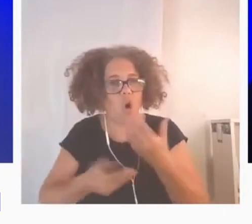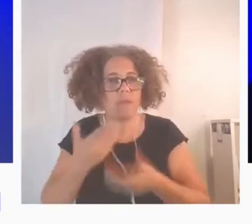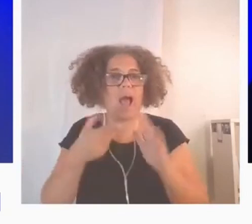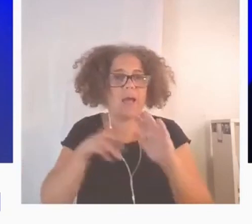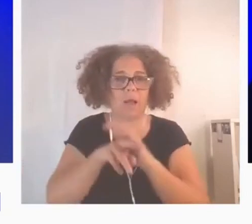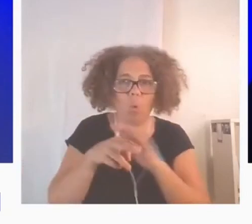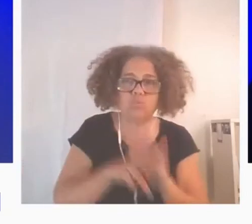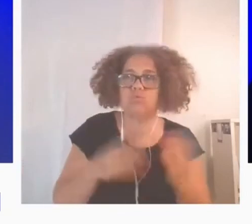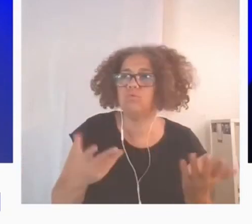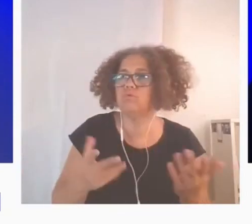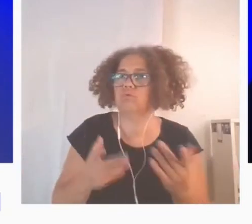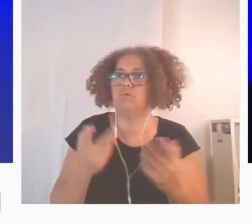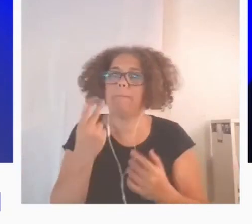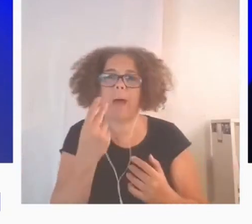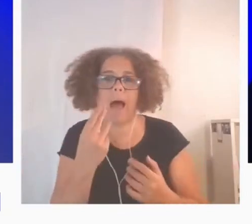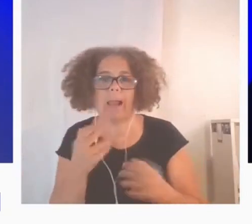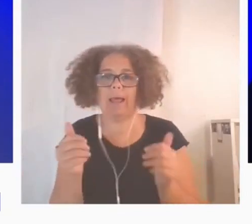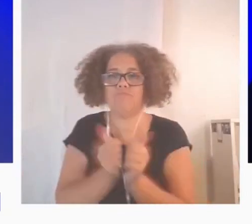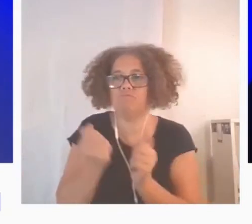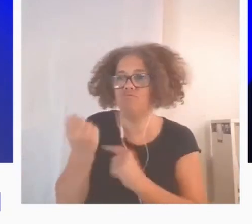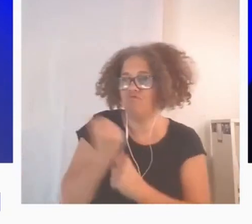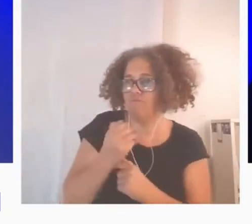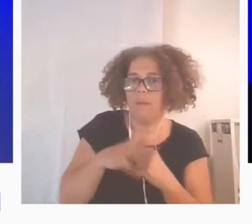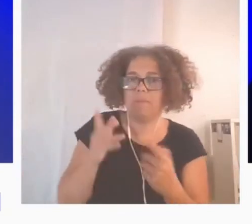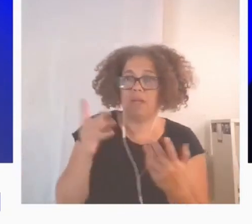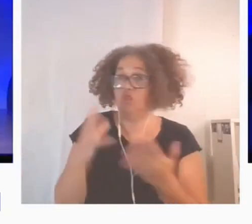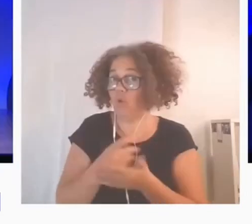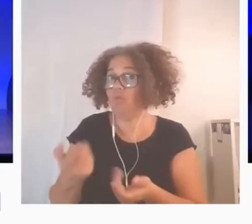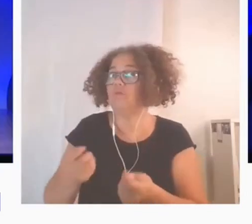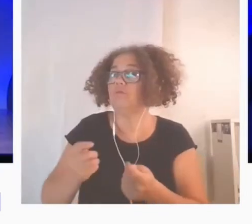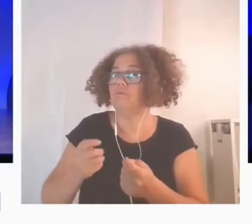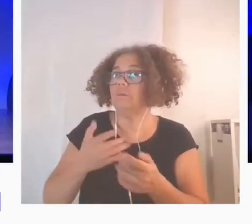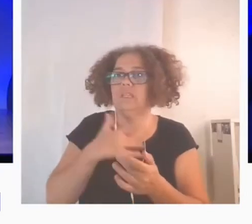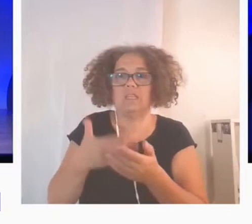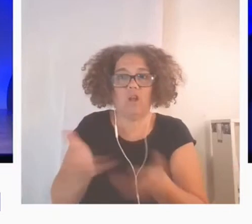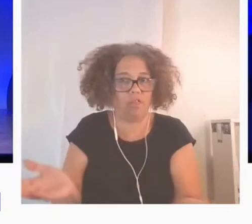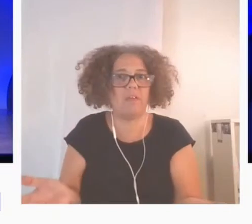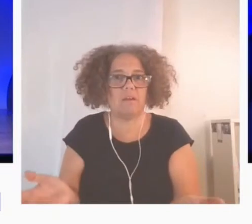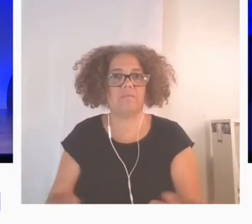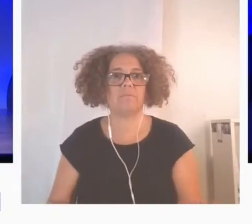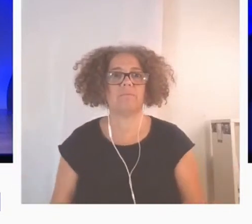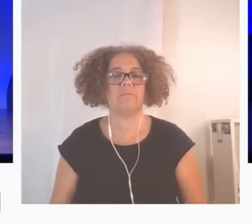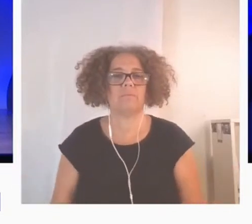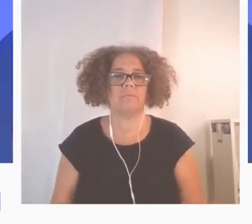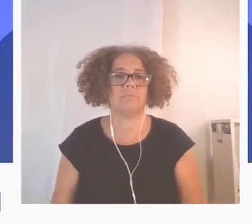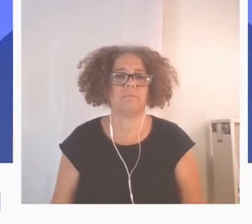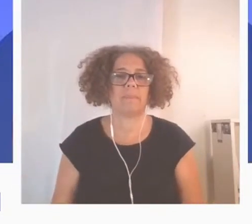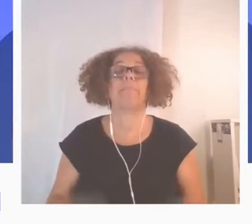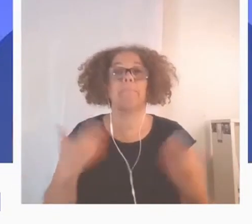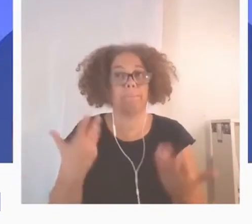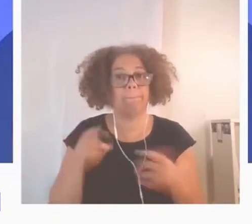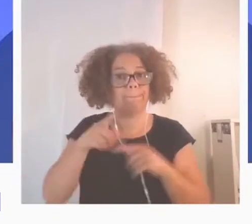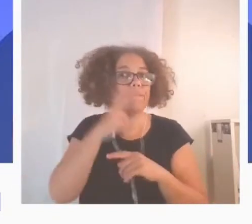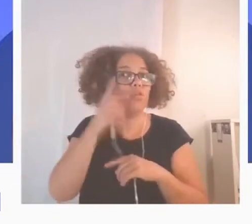recursos, partners, corporate y todo te lo ceden. Bueno, y aportas tu propia experiencia. El relato de tu